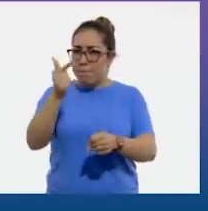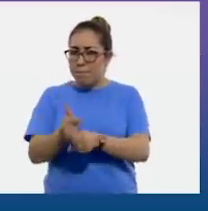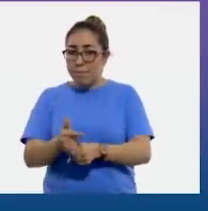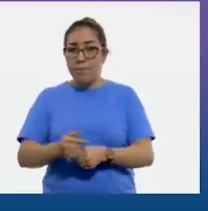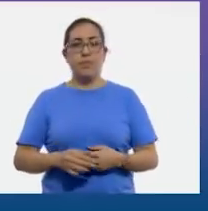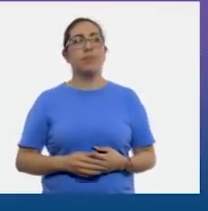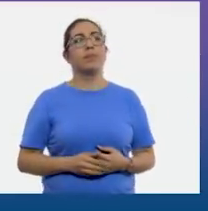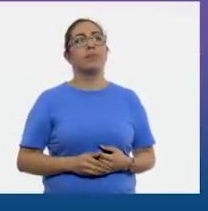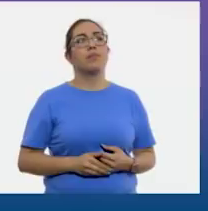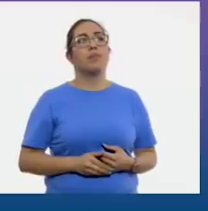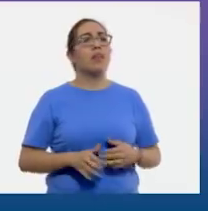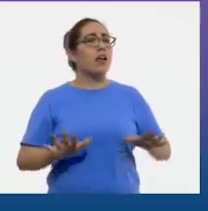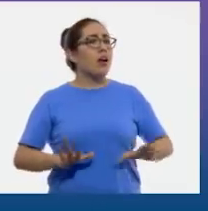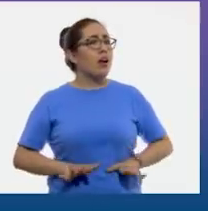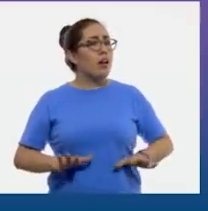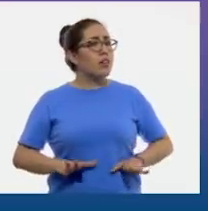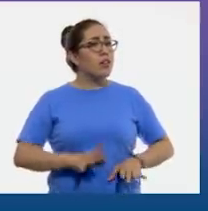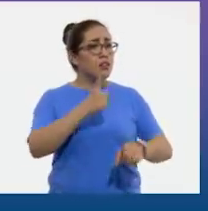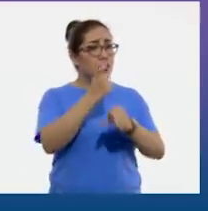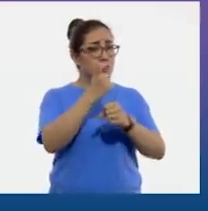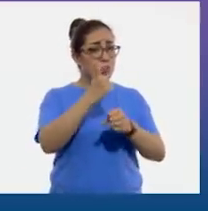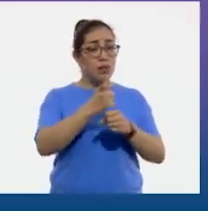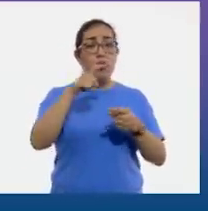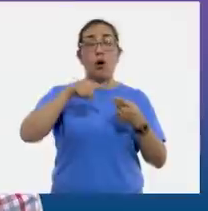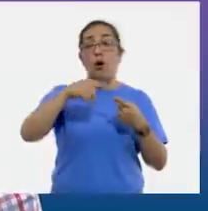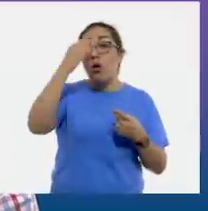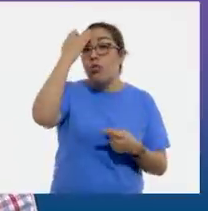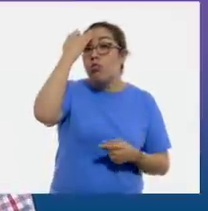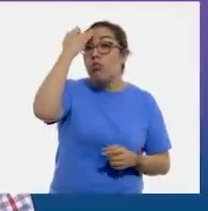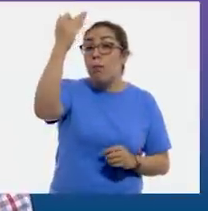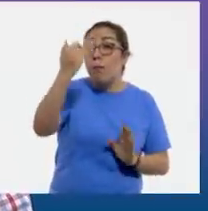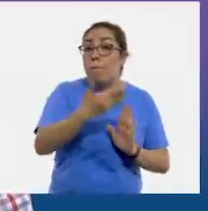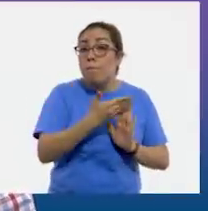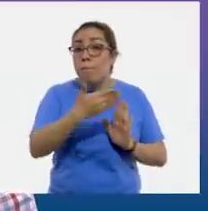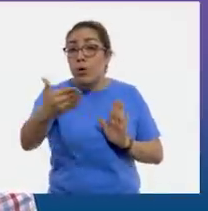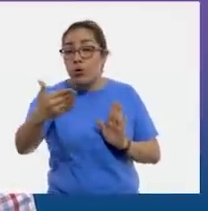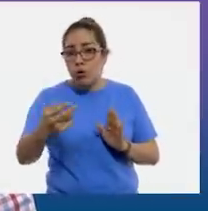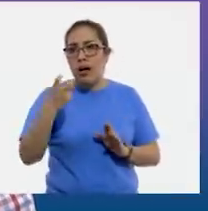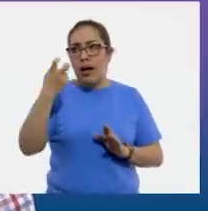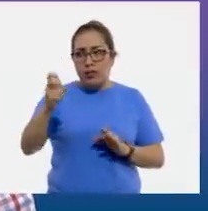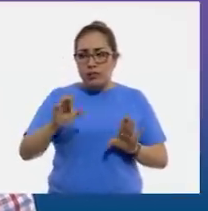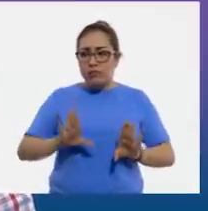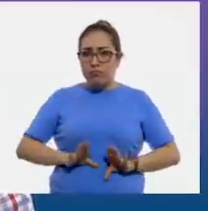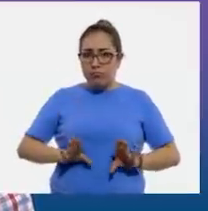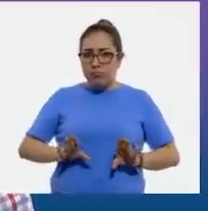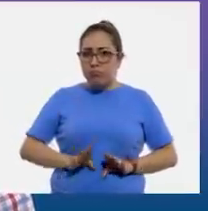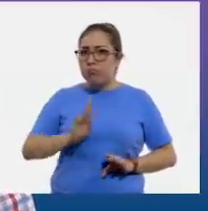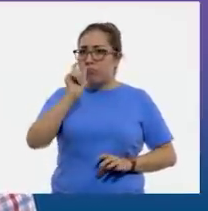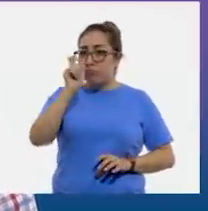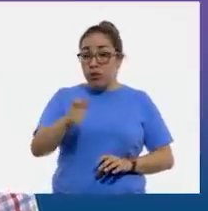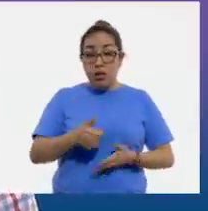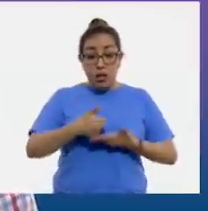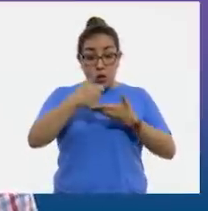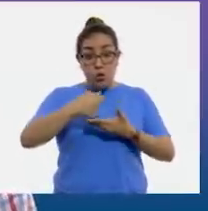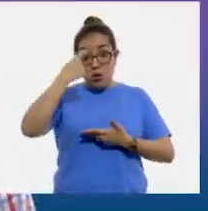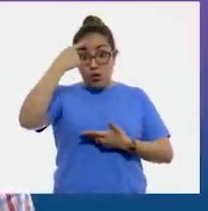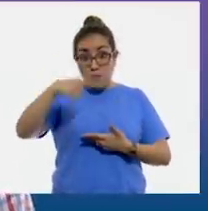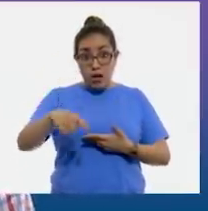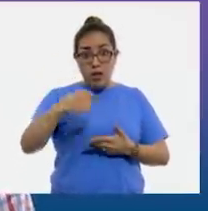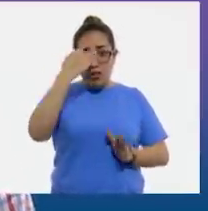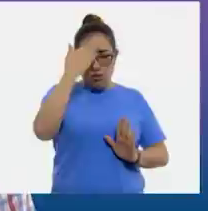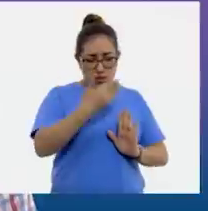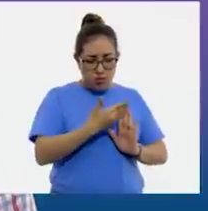estas cualidades es la duración. Esta cualidad nos permite distinguir los sonidos